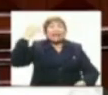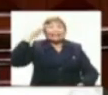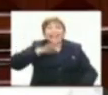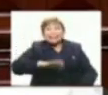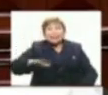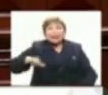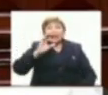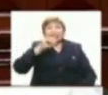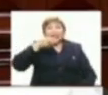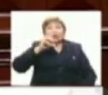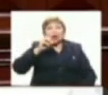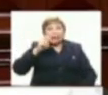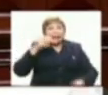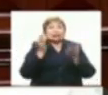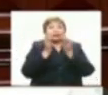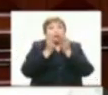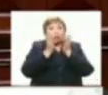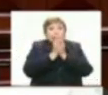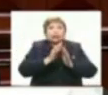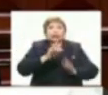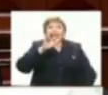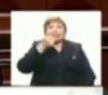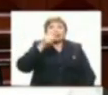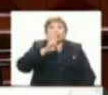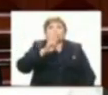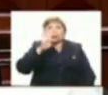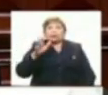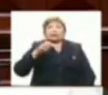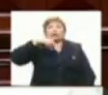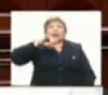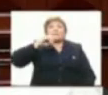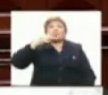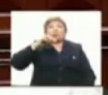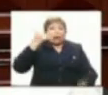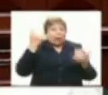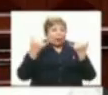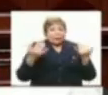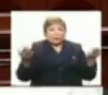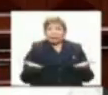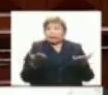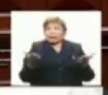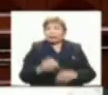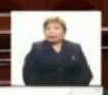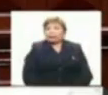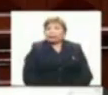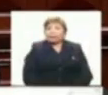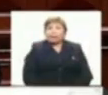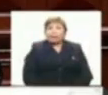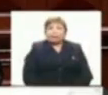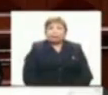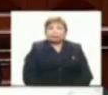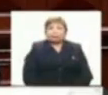Chota que estudió en la escuela rural 10465 de Puña, que hoy estoy aquí.